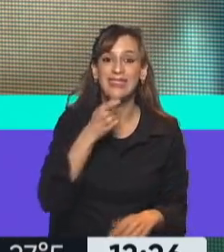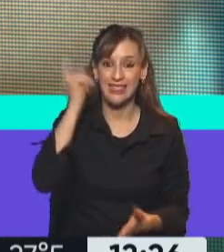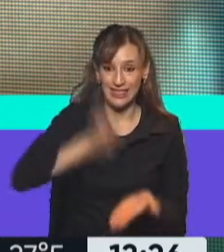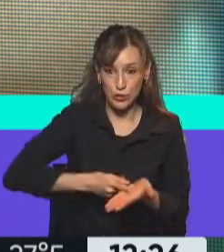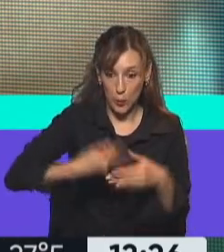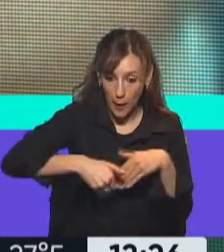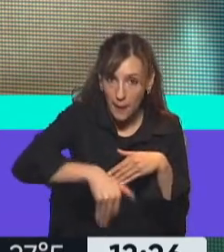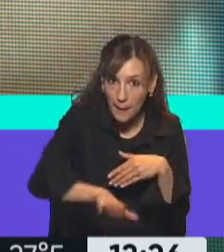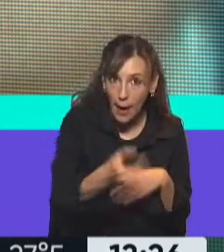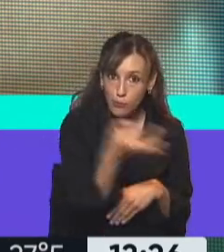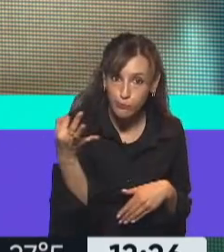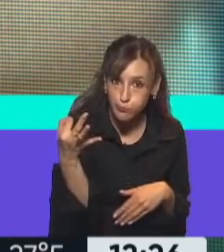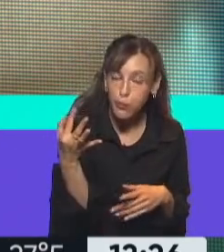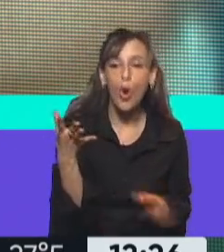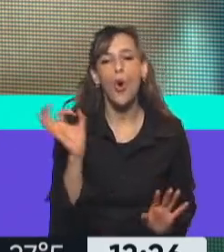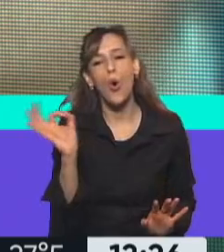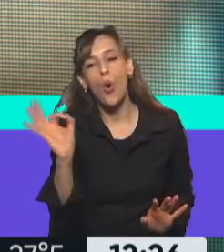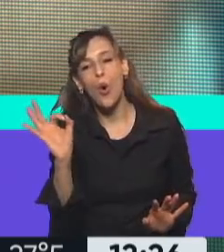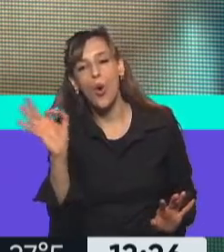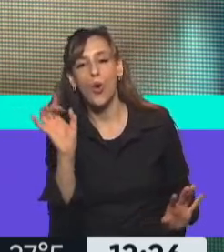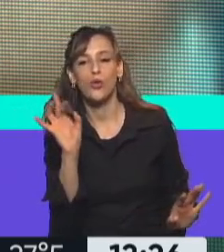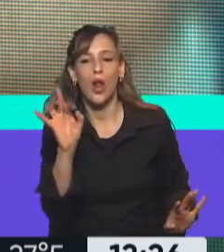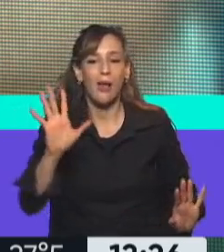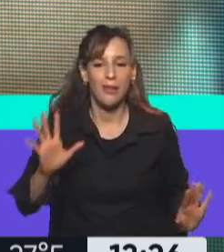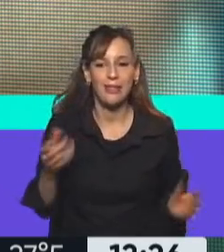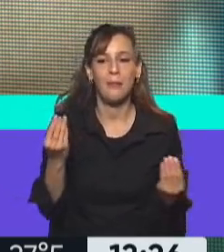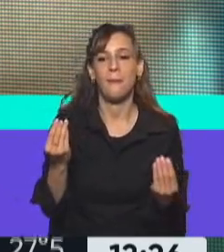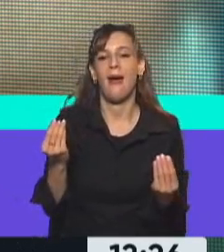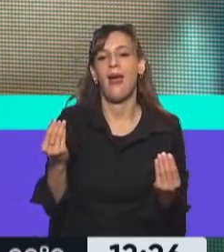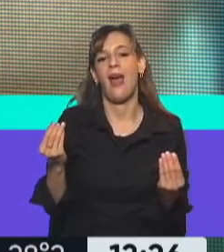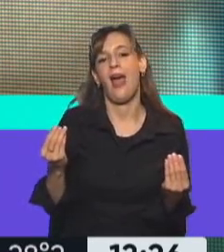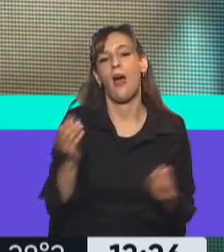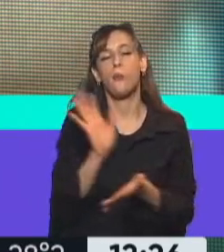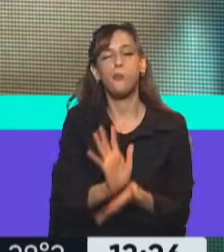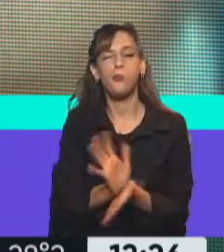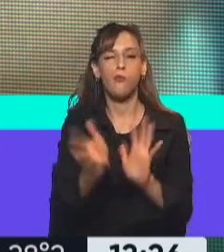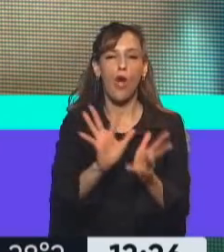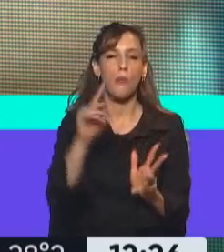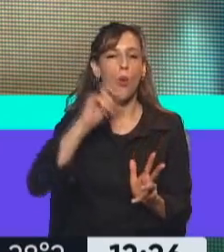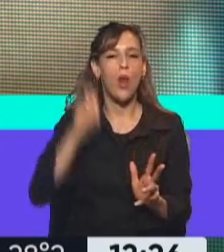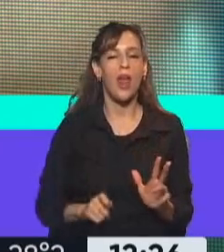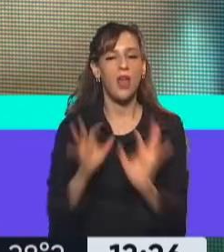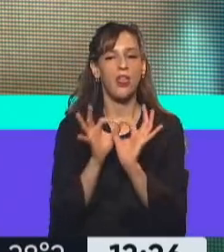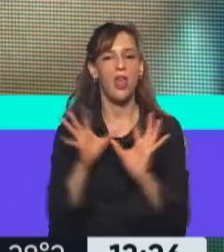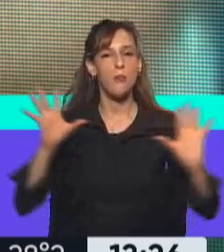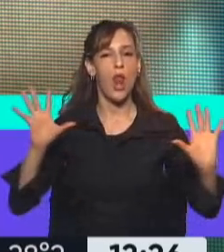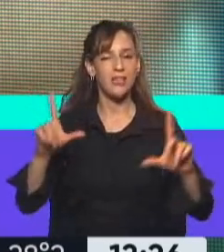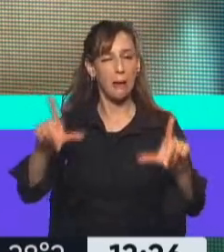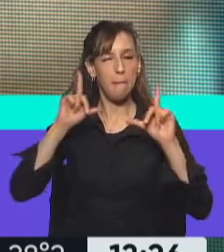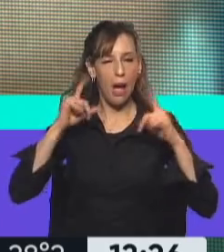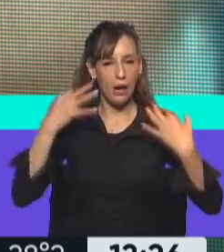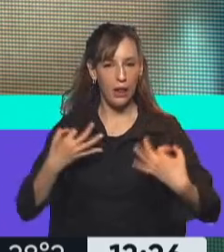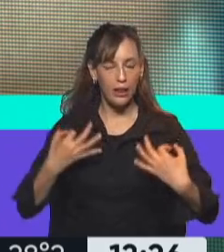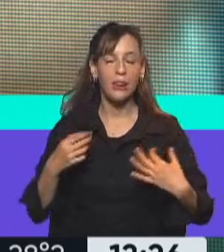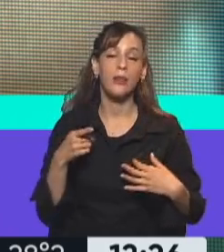a la práctica o es más que nada para mejorar la imagen de democracia liberal de Ucrania porque está en entrada, o sea, el